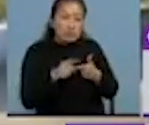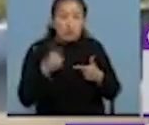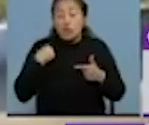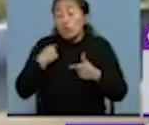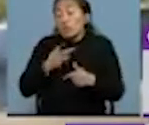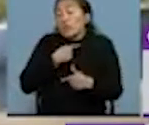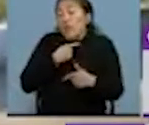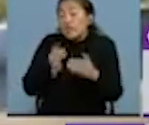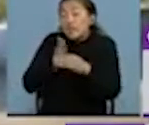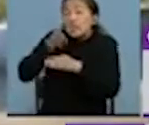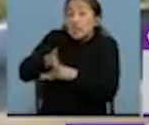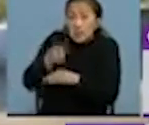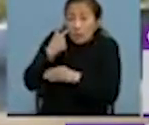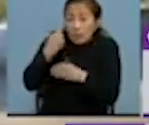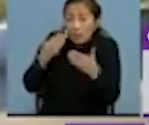nos digan